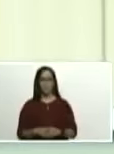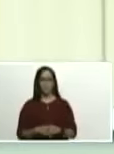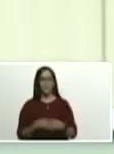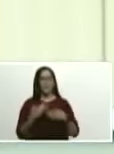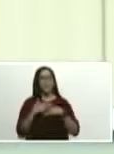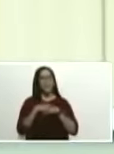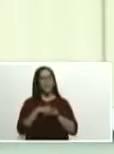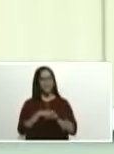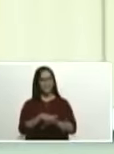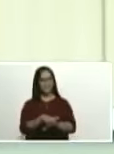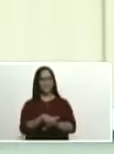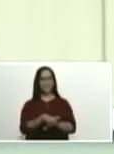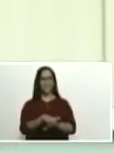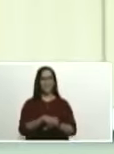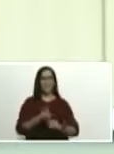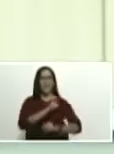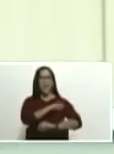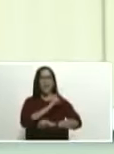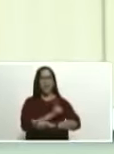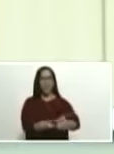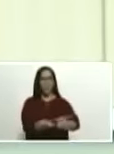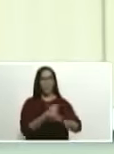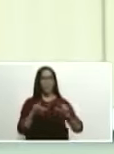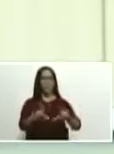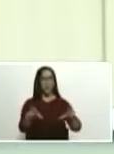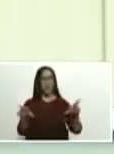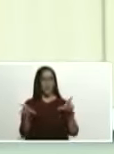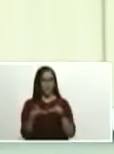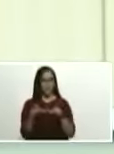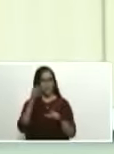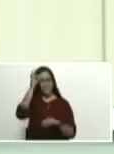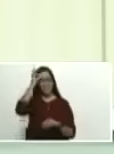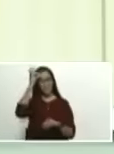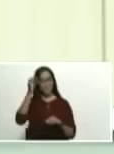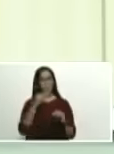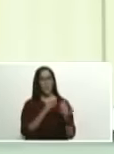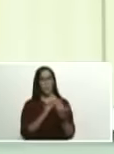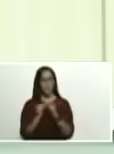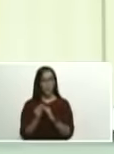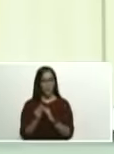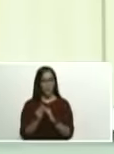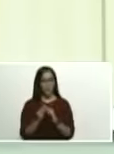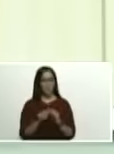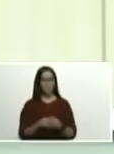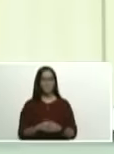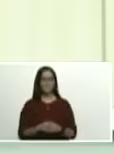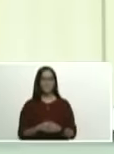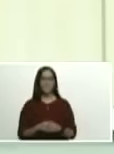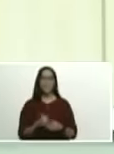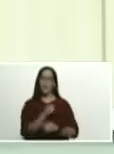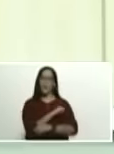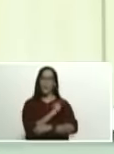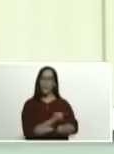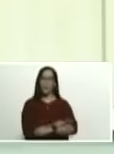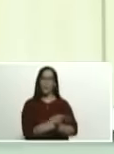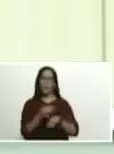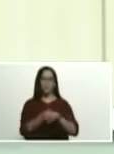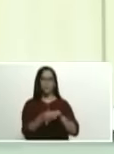integrar el poder local del Consejo Comunal o la Comuna con el poder